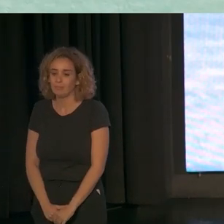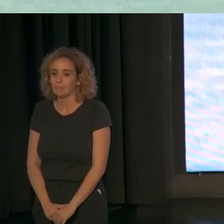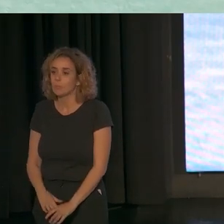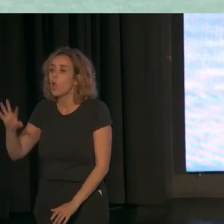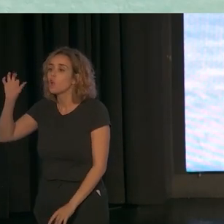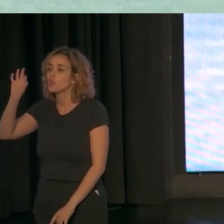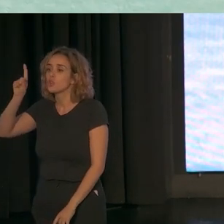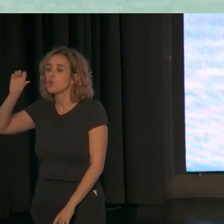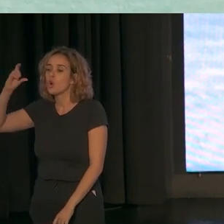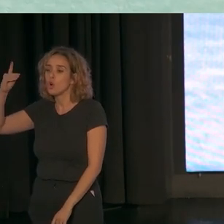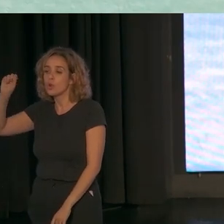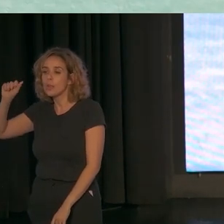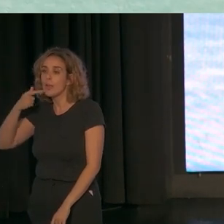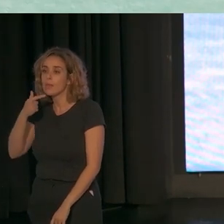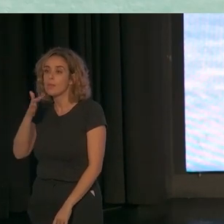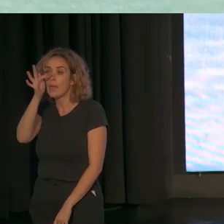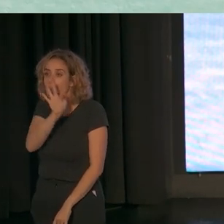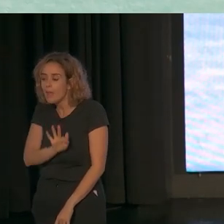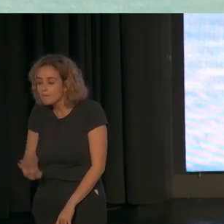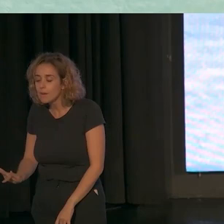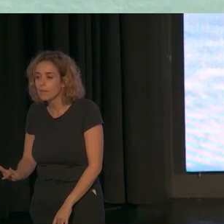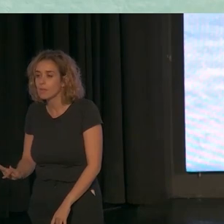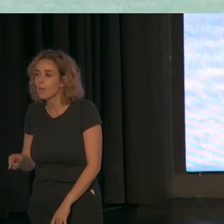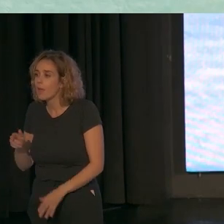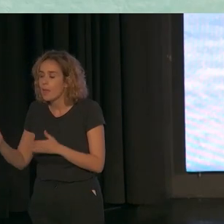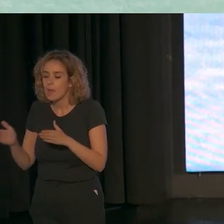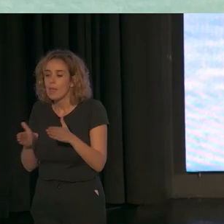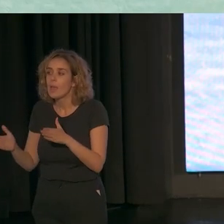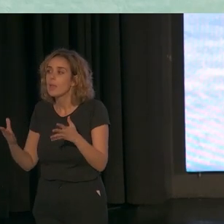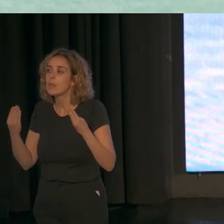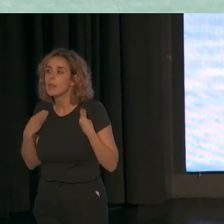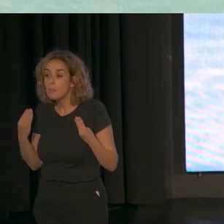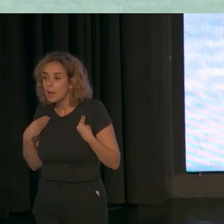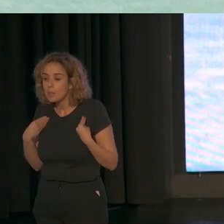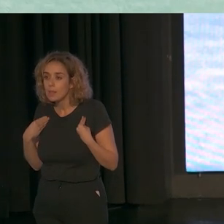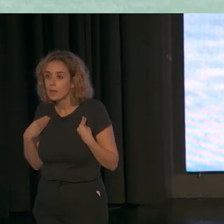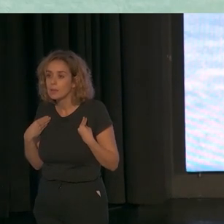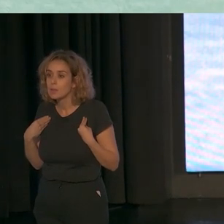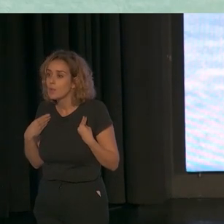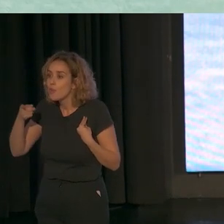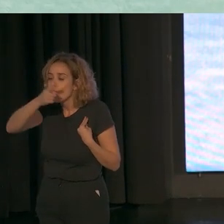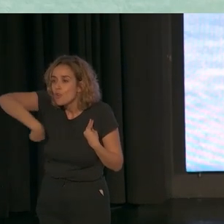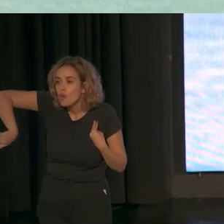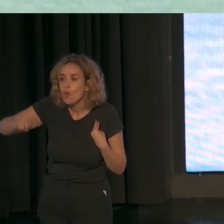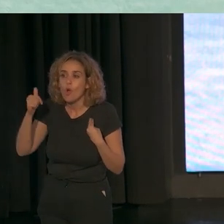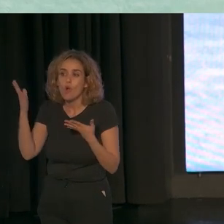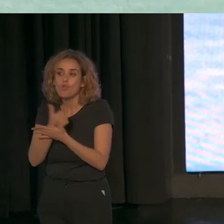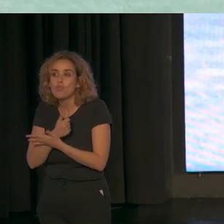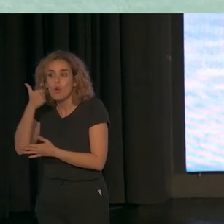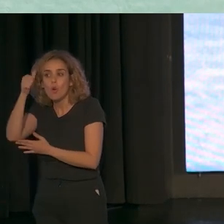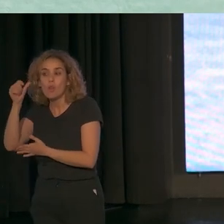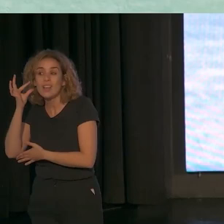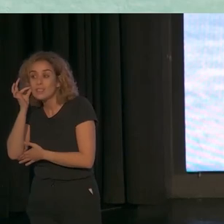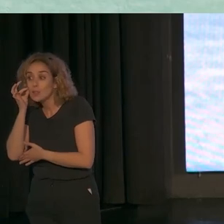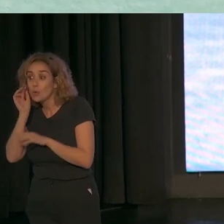soledad dice la infancia es esa etapa de vida a la que todas y todos deberíamos Volver